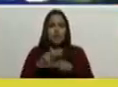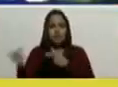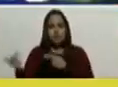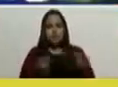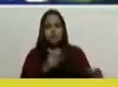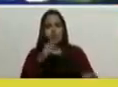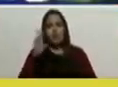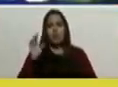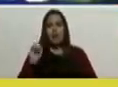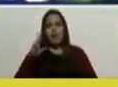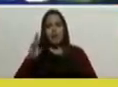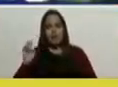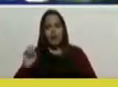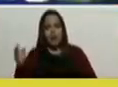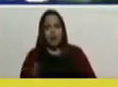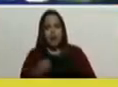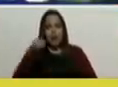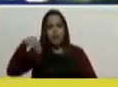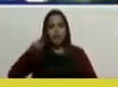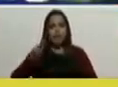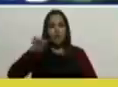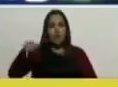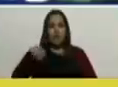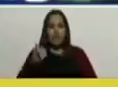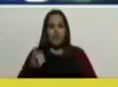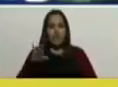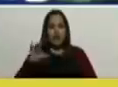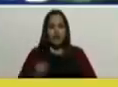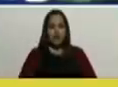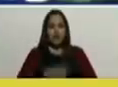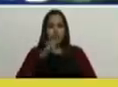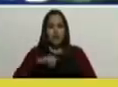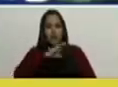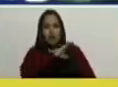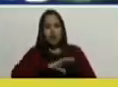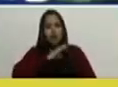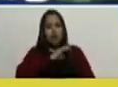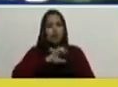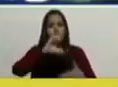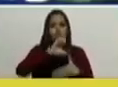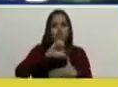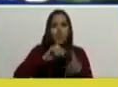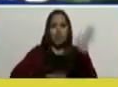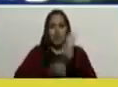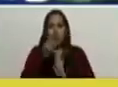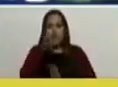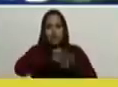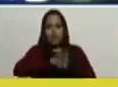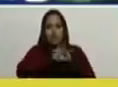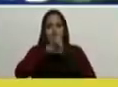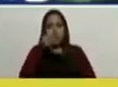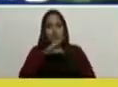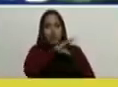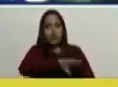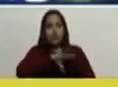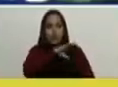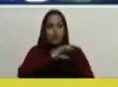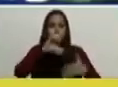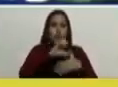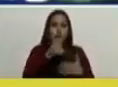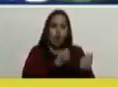Consejo Suramericano de Desarrollo Social para las políticas públicas a nivel social. El Consejo Suramericano de Economía y